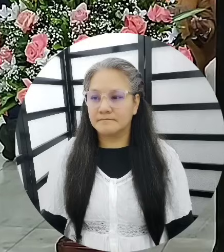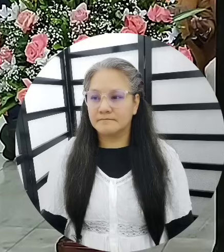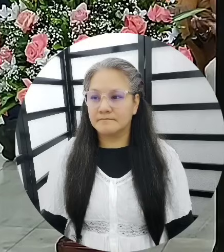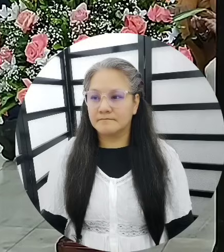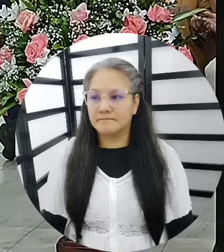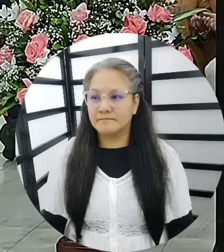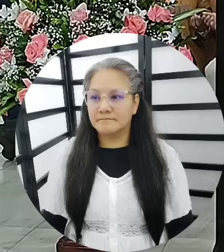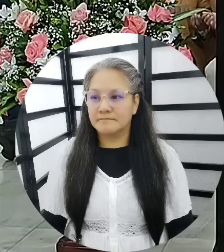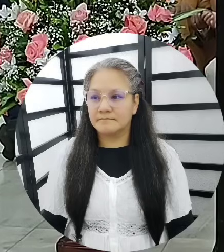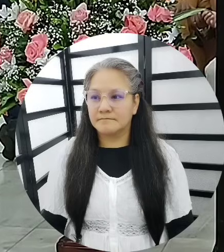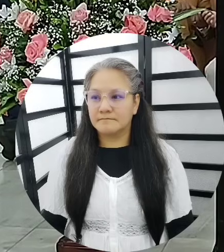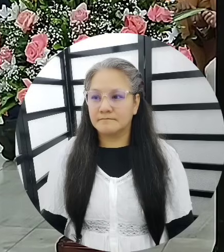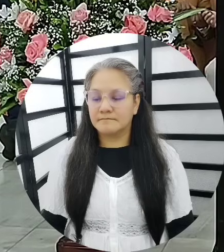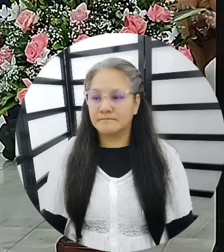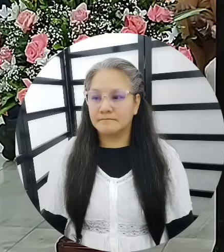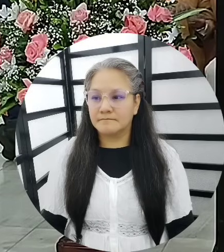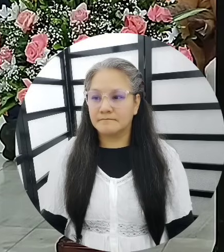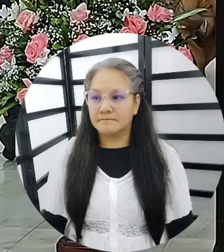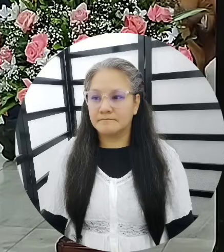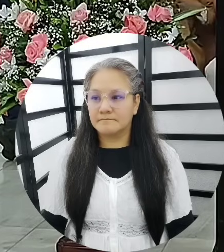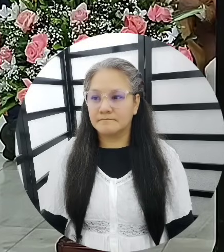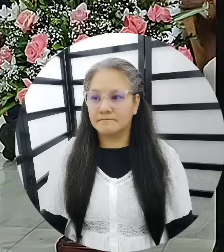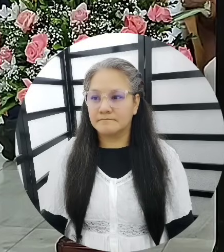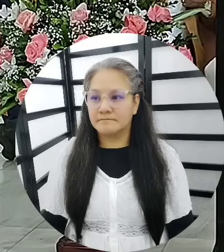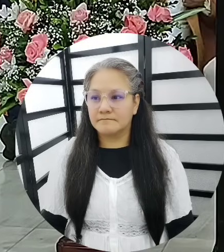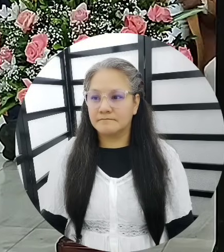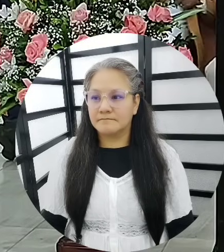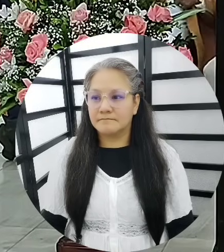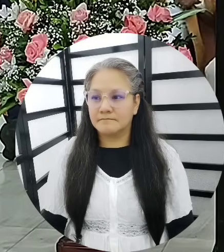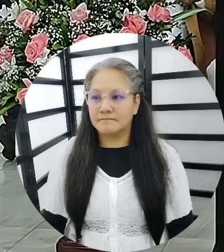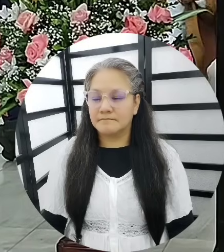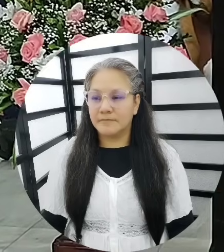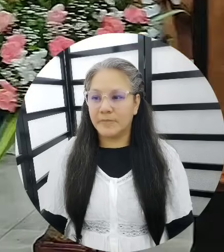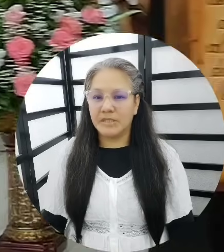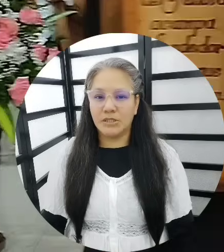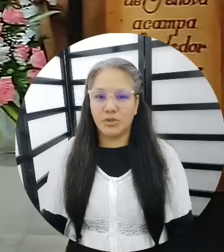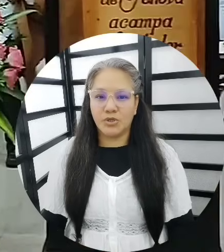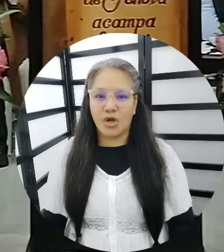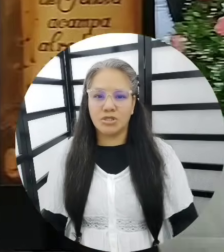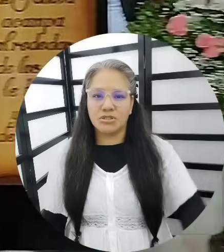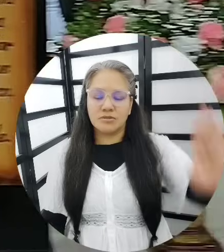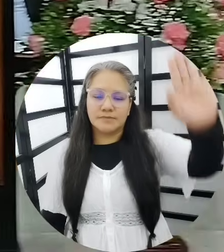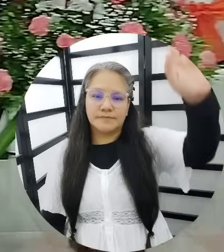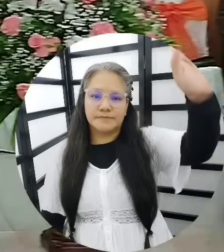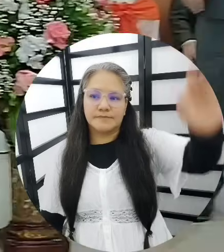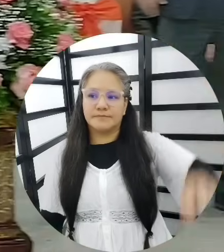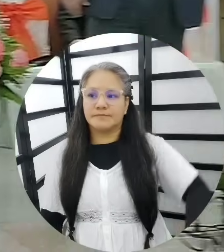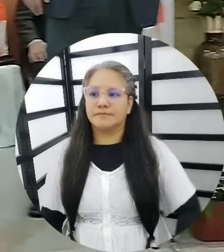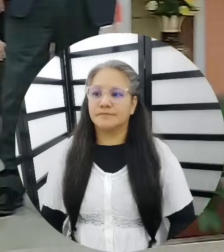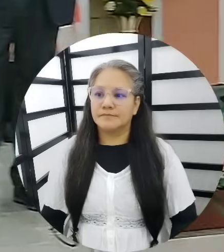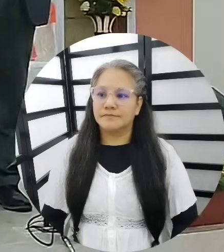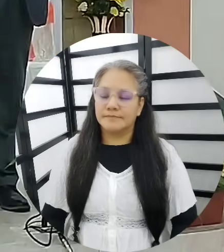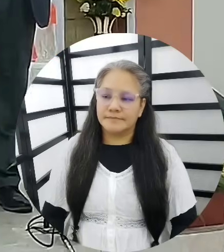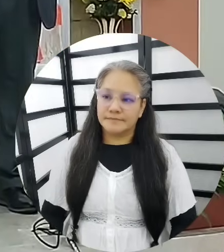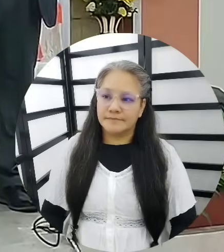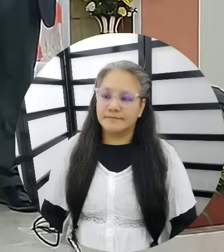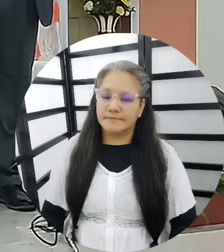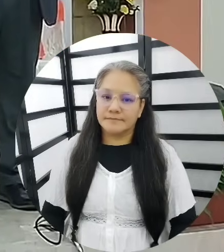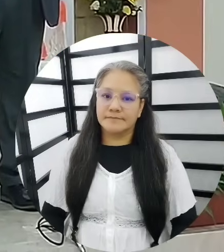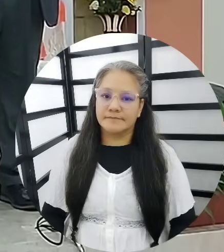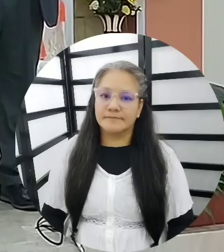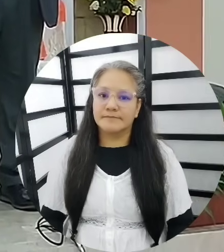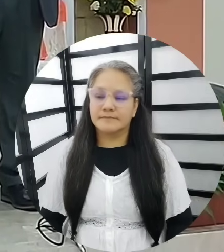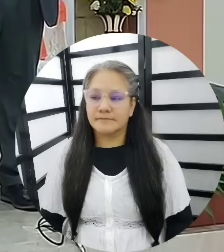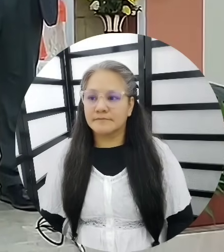me voy, tiro la toalla. Mucha gente lo ha hecho, mucha gente lo ha hecho. Porque es